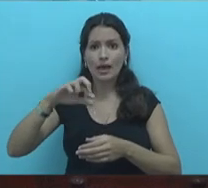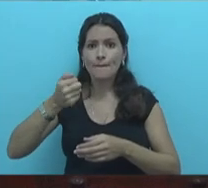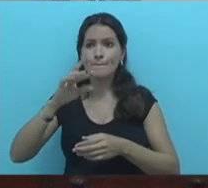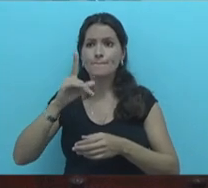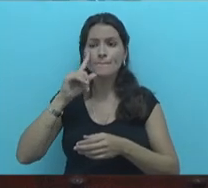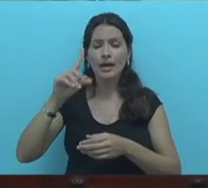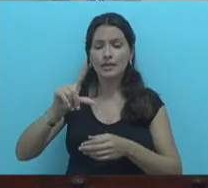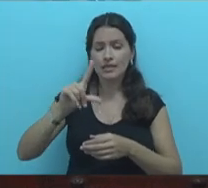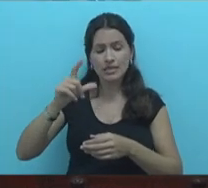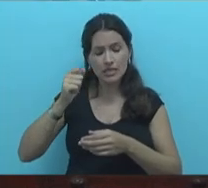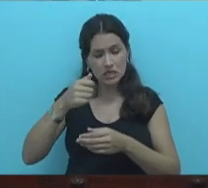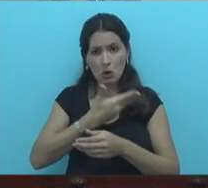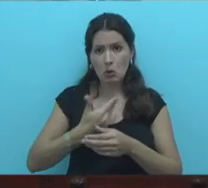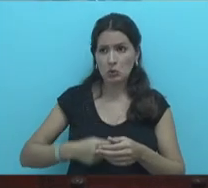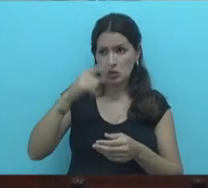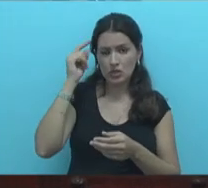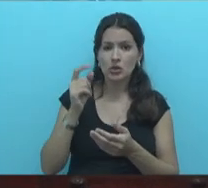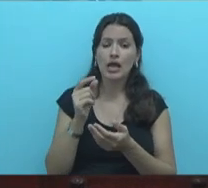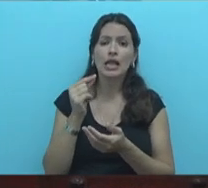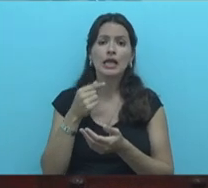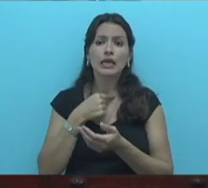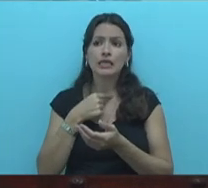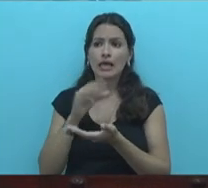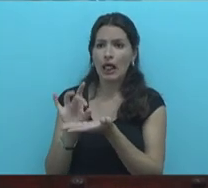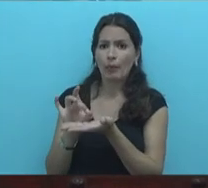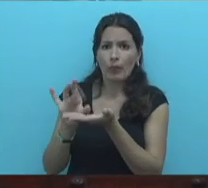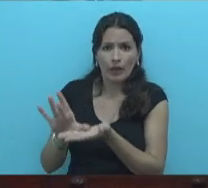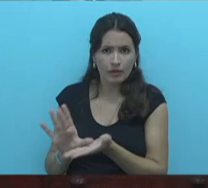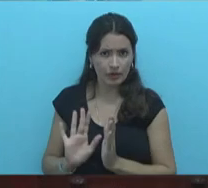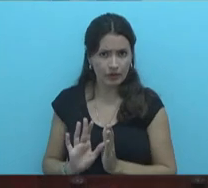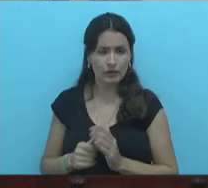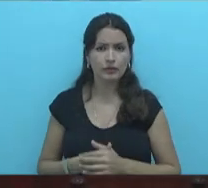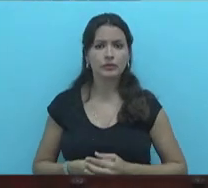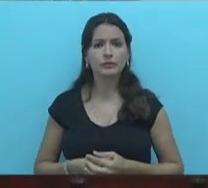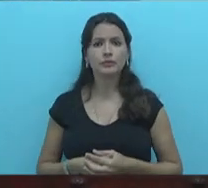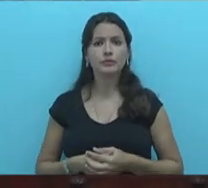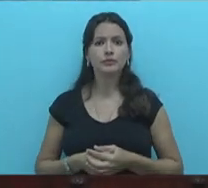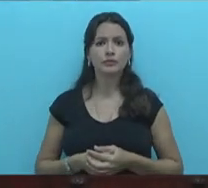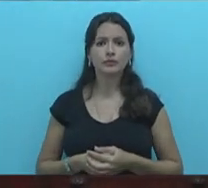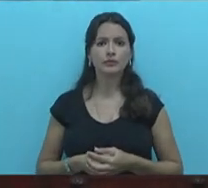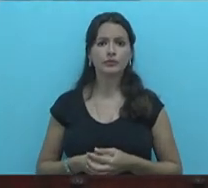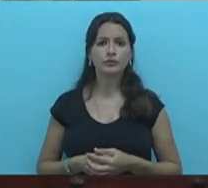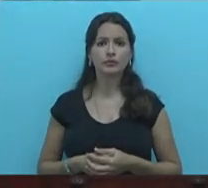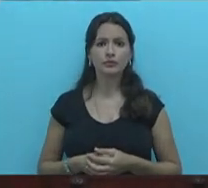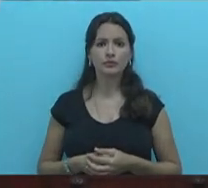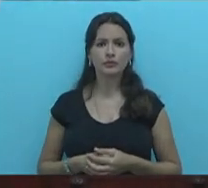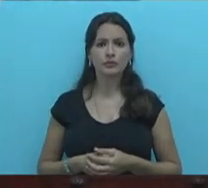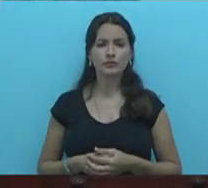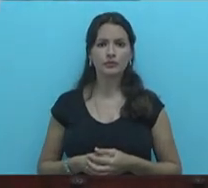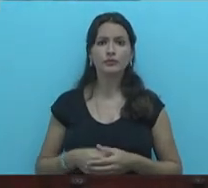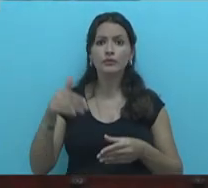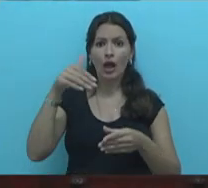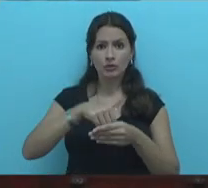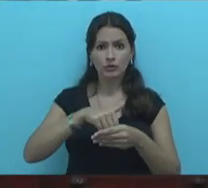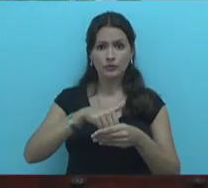de espionaje político y judicial en la que está involucrado el falso abogado Marcelo D'Alessio. A votación el tratamiento sobre tablas. Aprobado. A